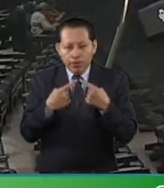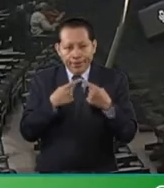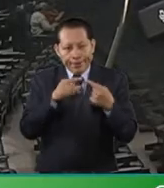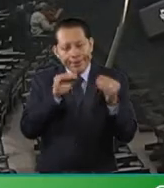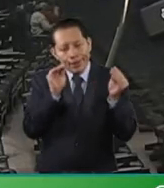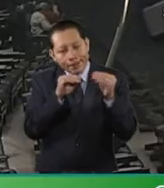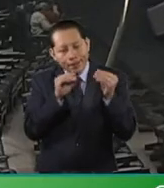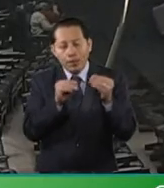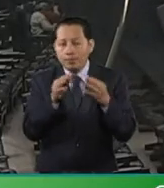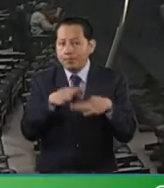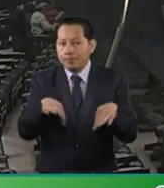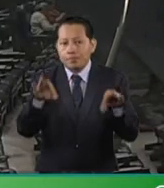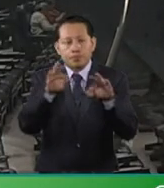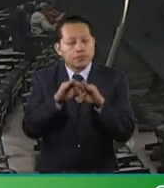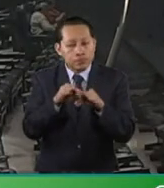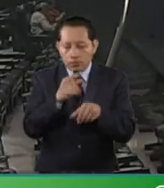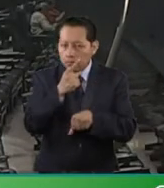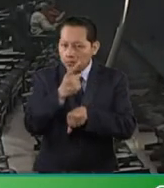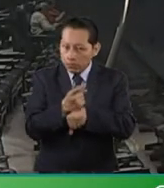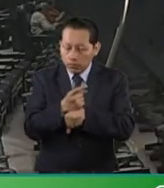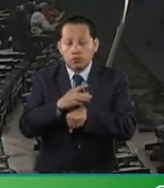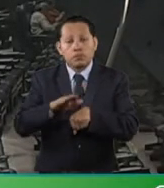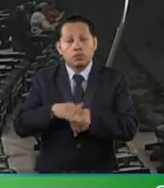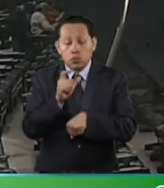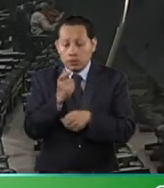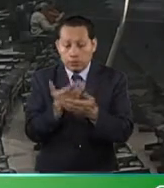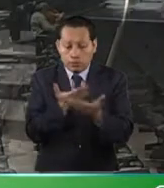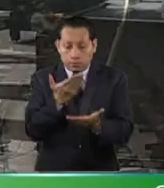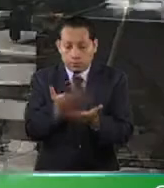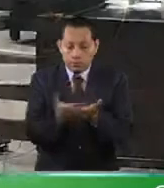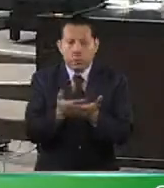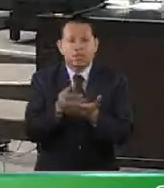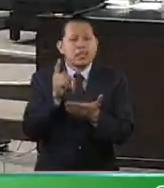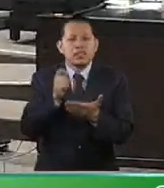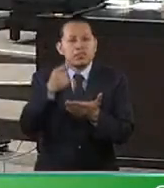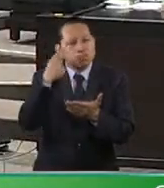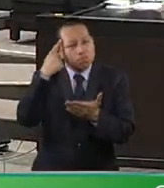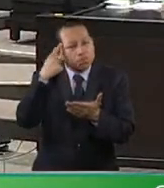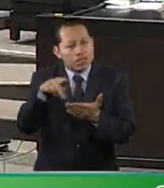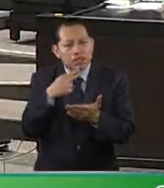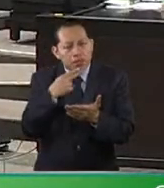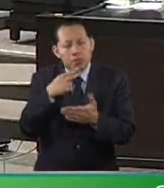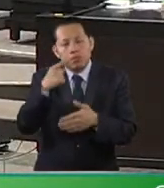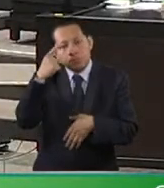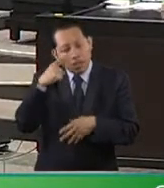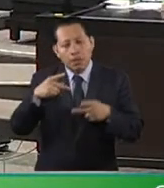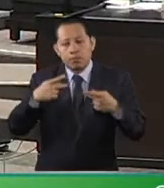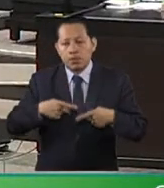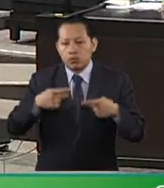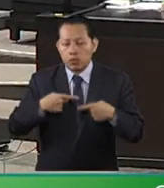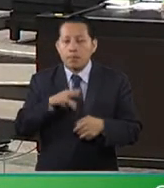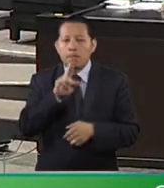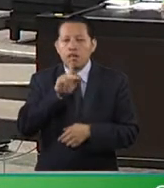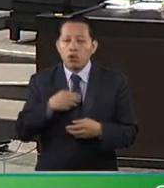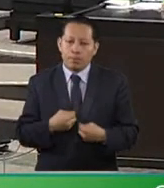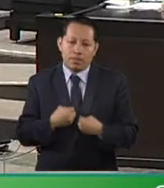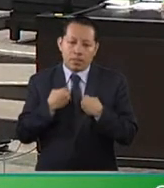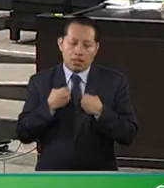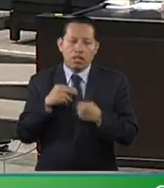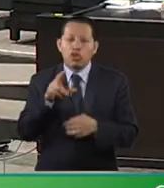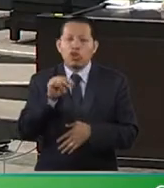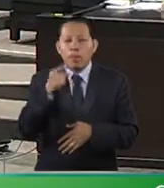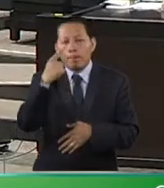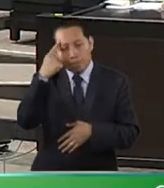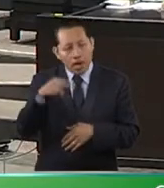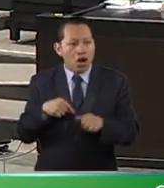de aprobar, porque una reforma es para mejorar la calidad de vida de nuestros representados y no para complacer a